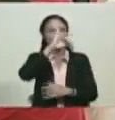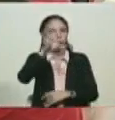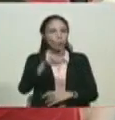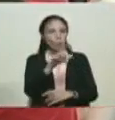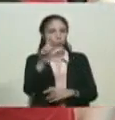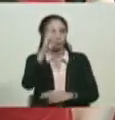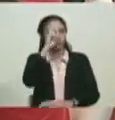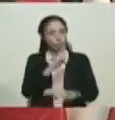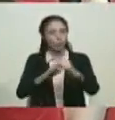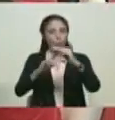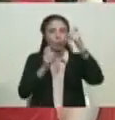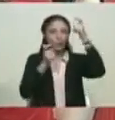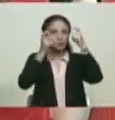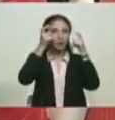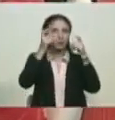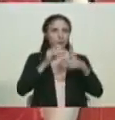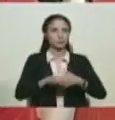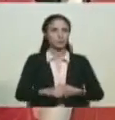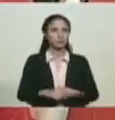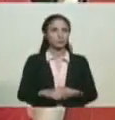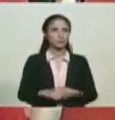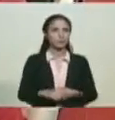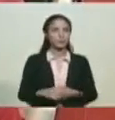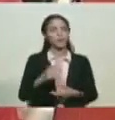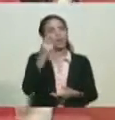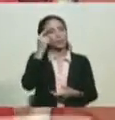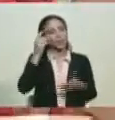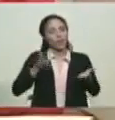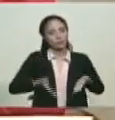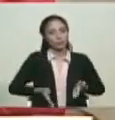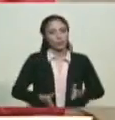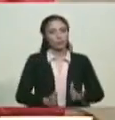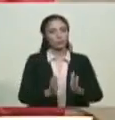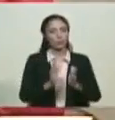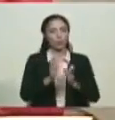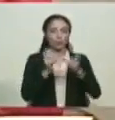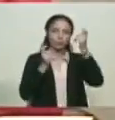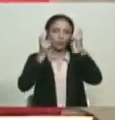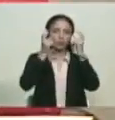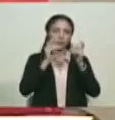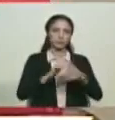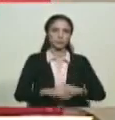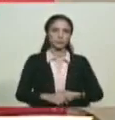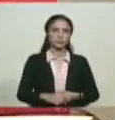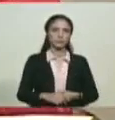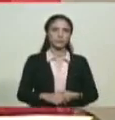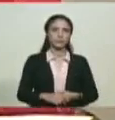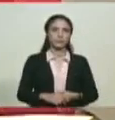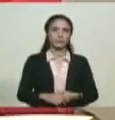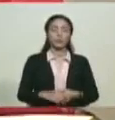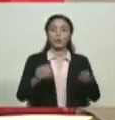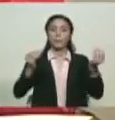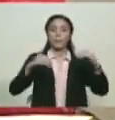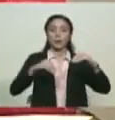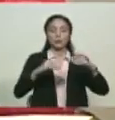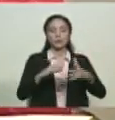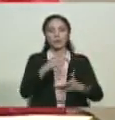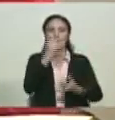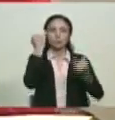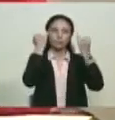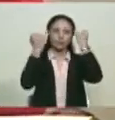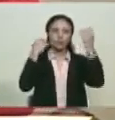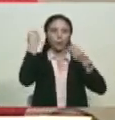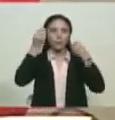al comandante hugo chávez fecha de su nacimiento y hemos planteado además que